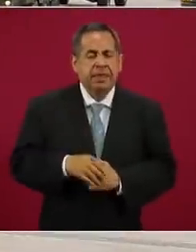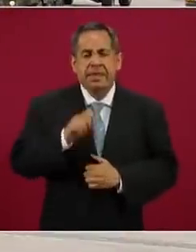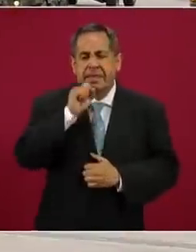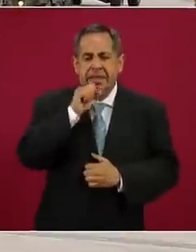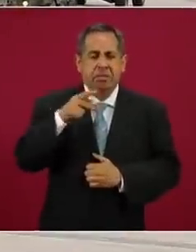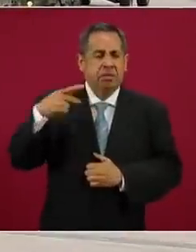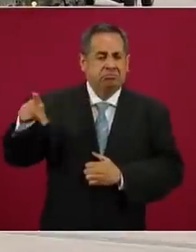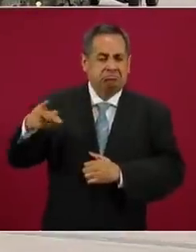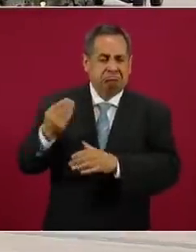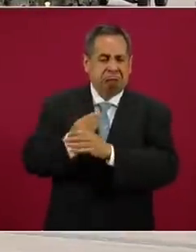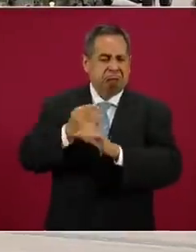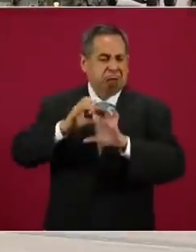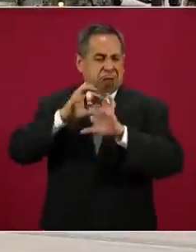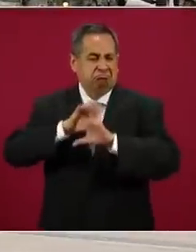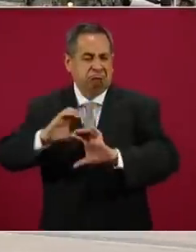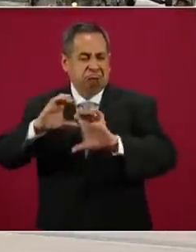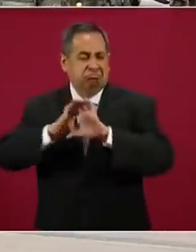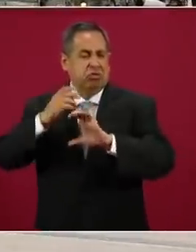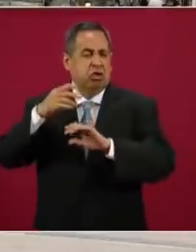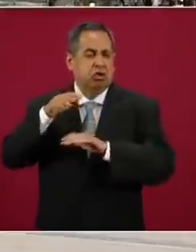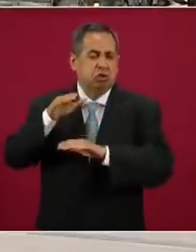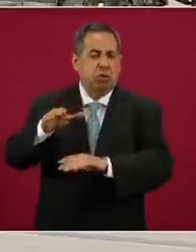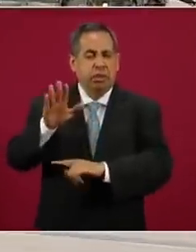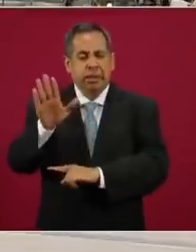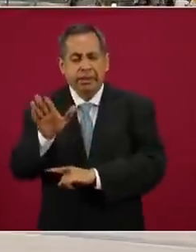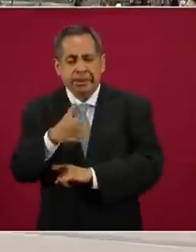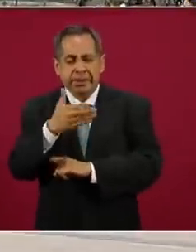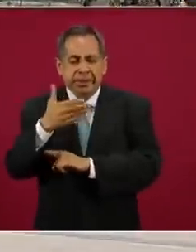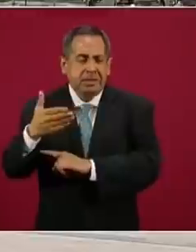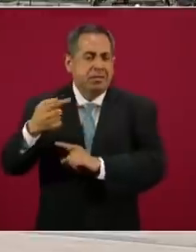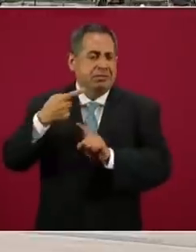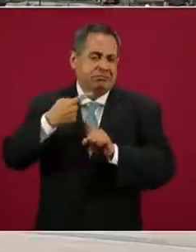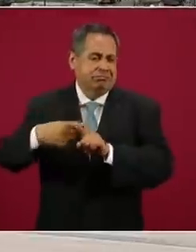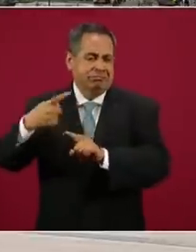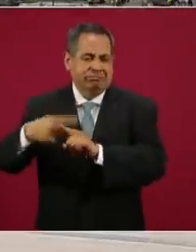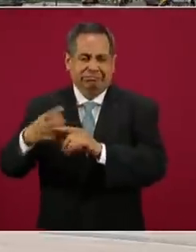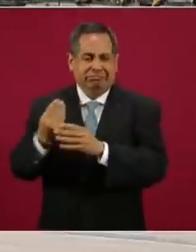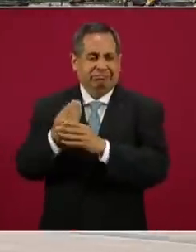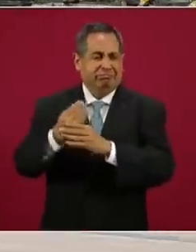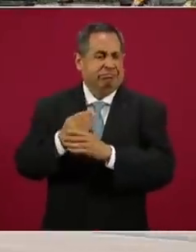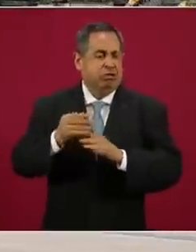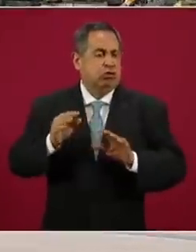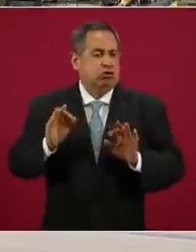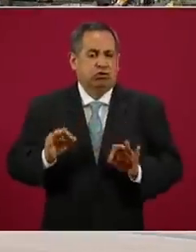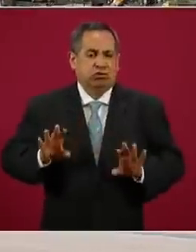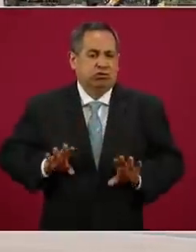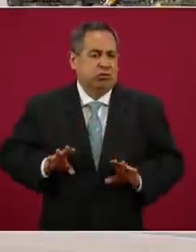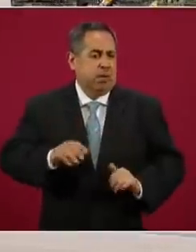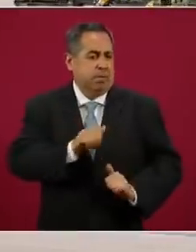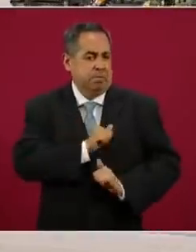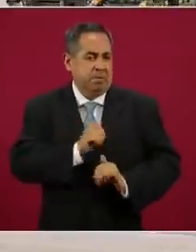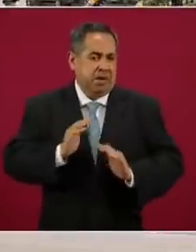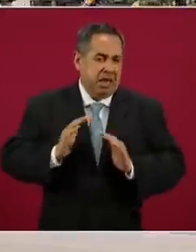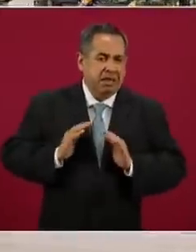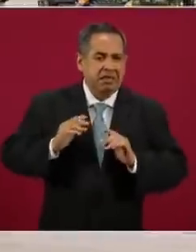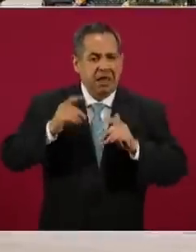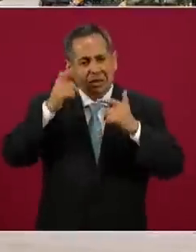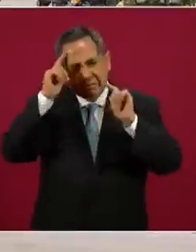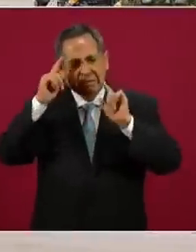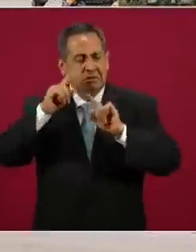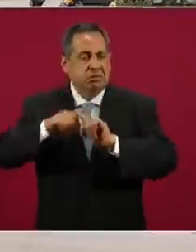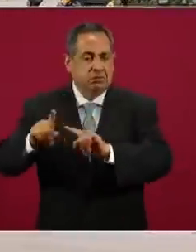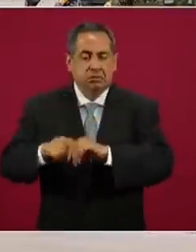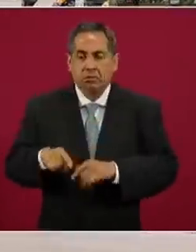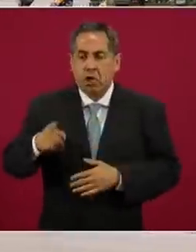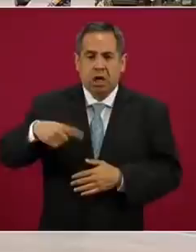sobre nuestra enseña patria el cual nos evocan nuestras más firmes convicciones al servicio del país quienes comprometidos con la